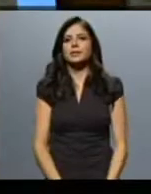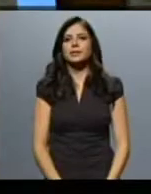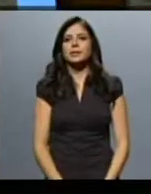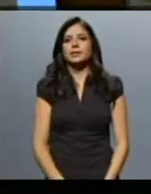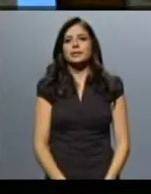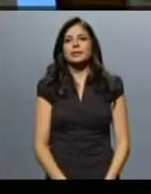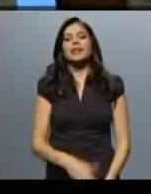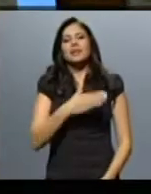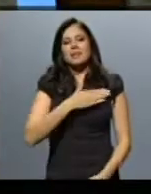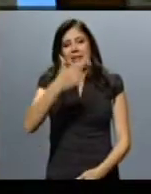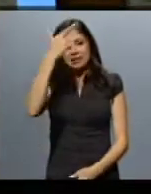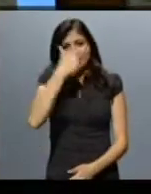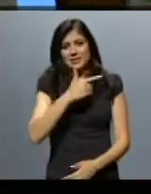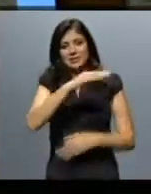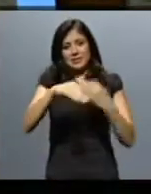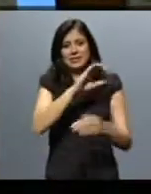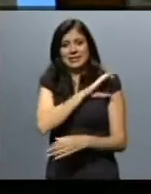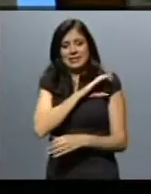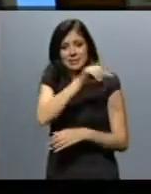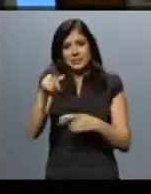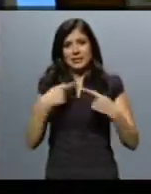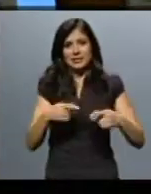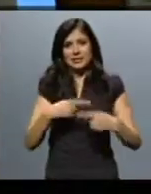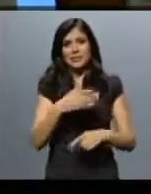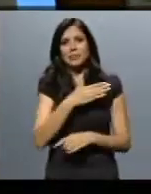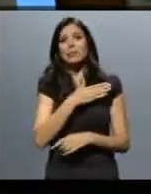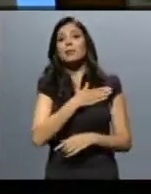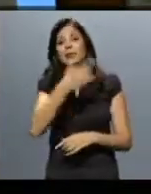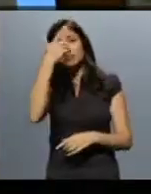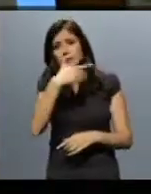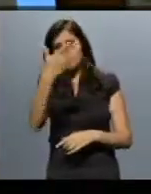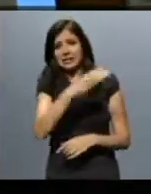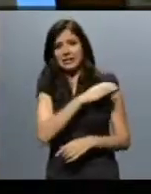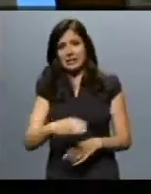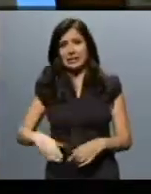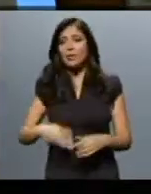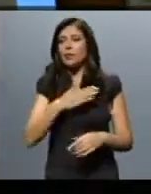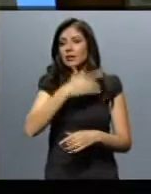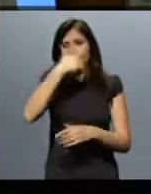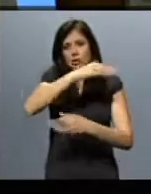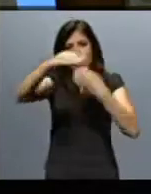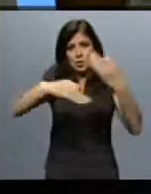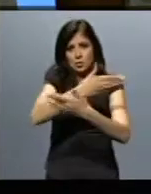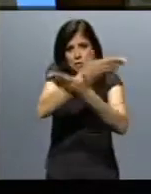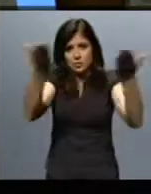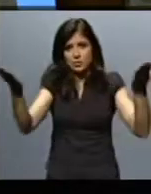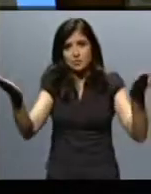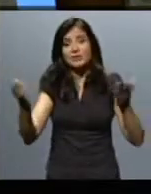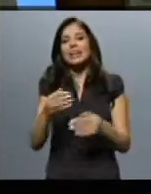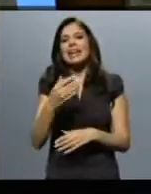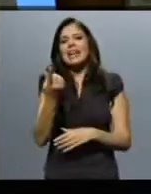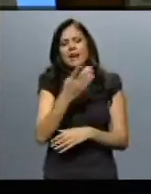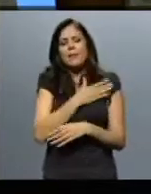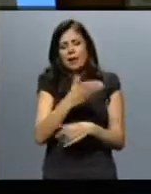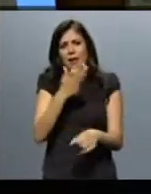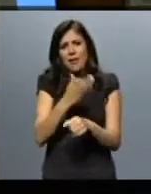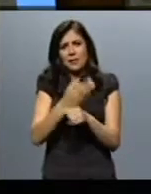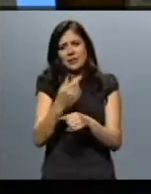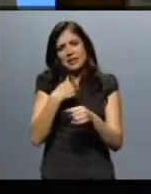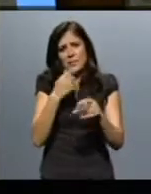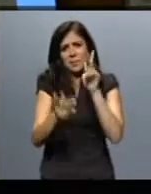noches muy buenas noches querido público muy buenas noches candidatas buenas noches a todos Qué bueno que tengo la oportunidad de platicar contigo